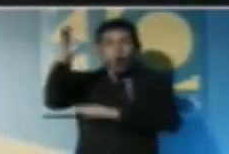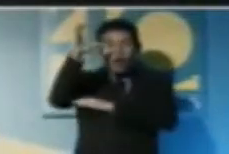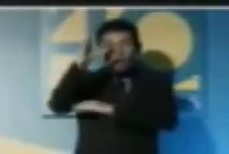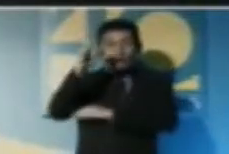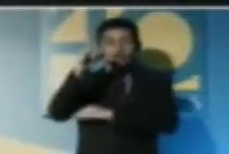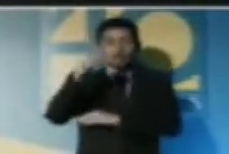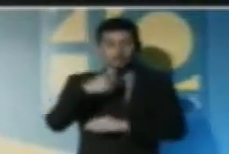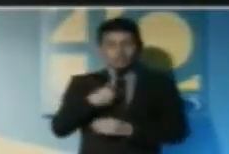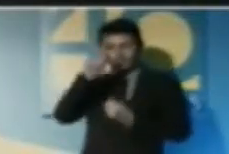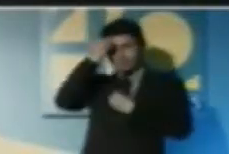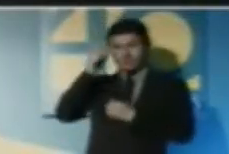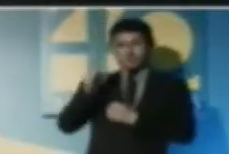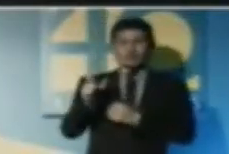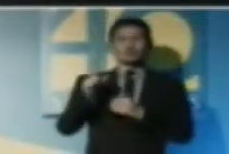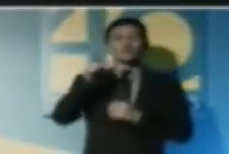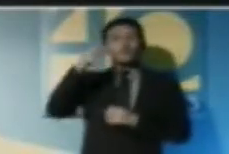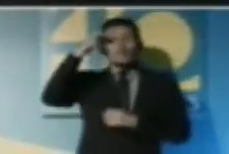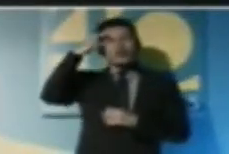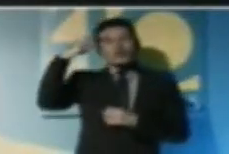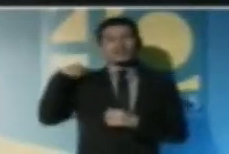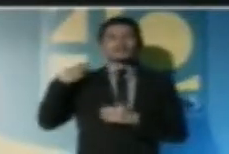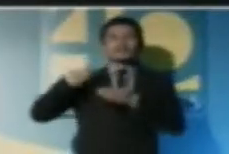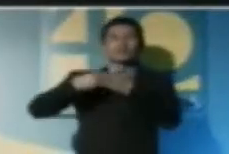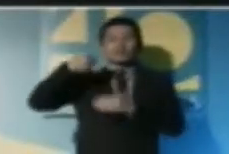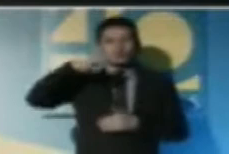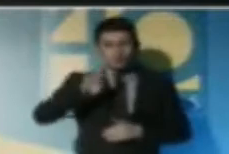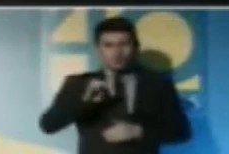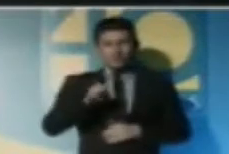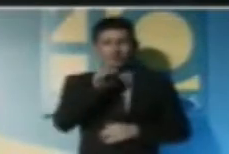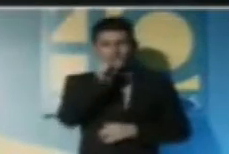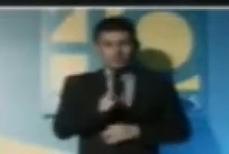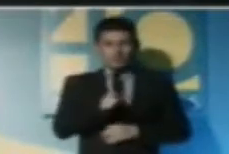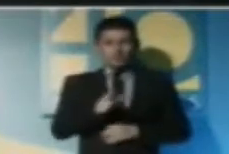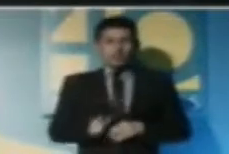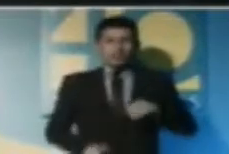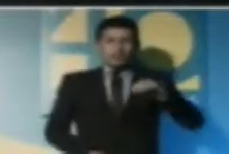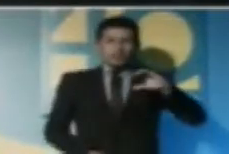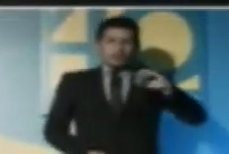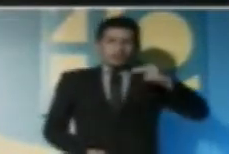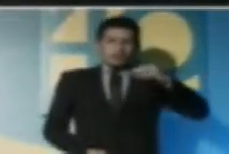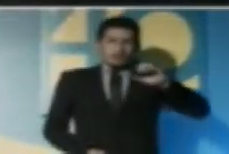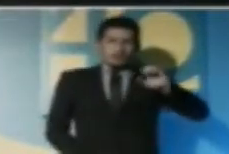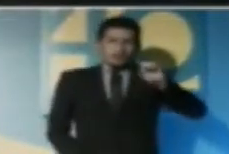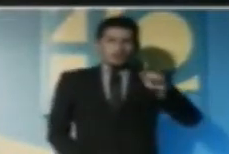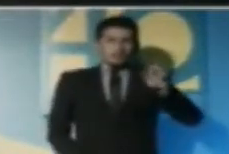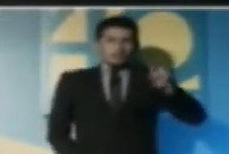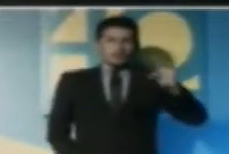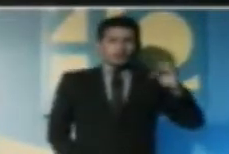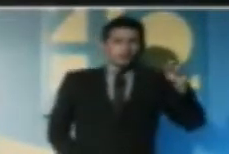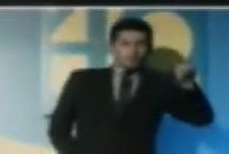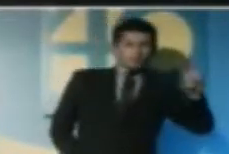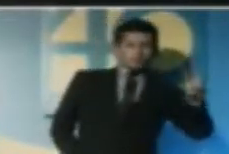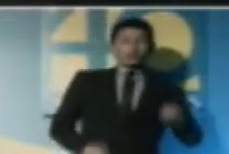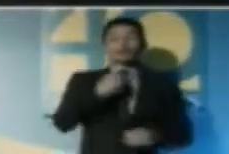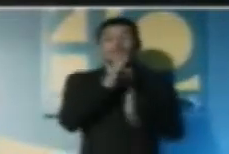haciendo mío el pensamiento del escritor inglés del siglo XIX, Gilbert Chesterton, cuando dijo: